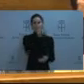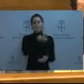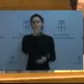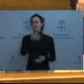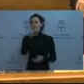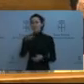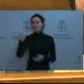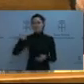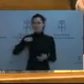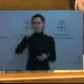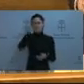Presidencia hemos escuchado solicitudes...